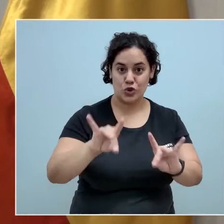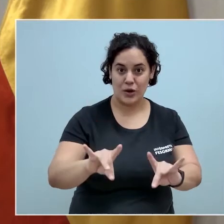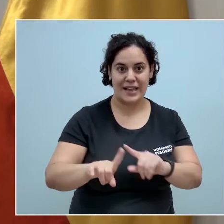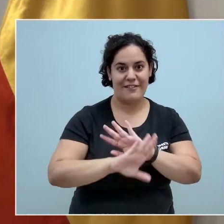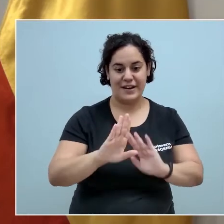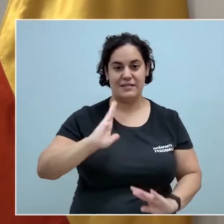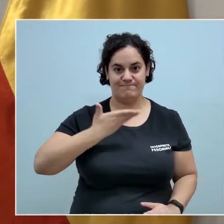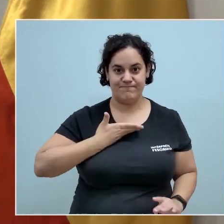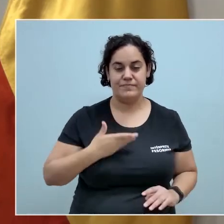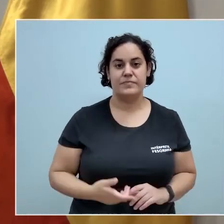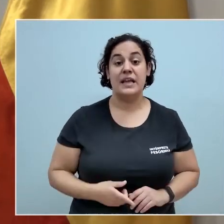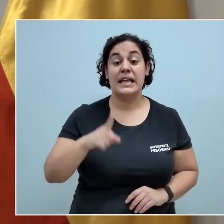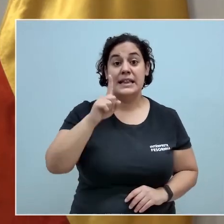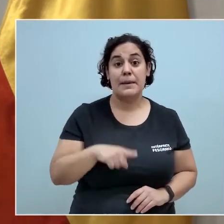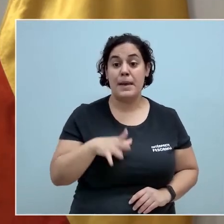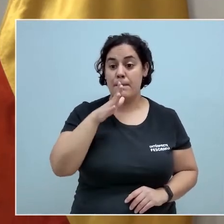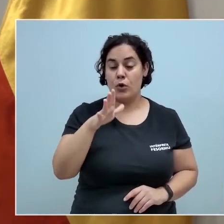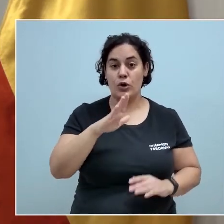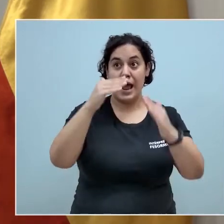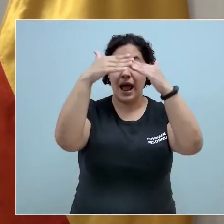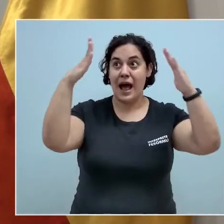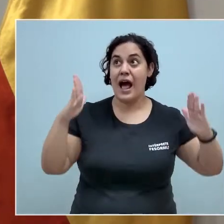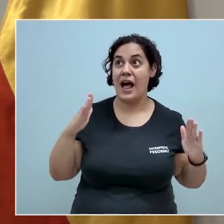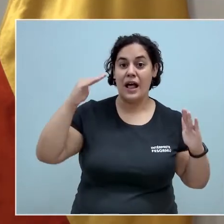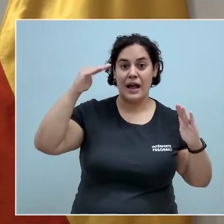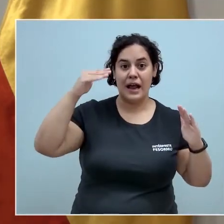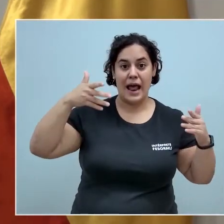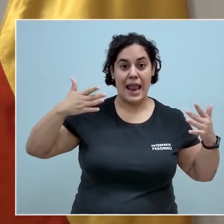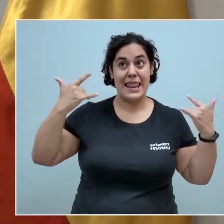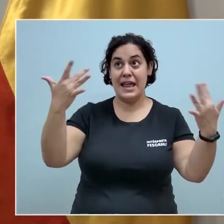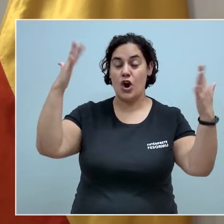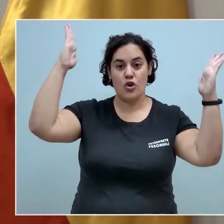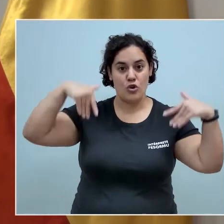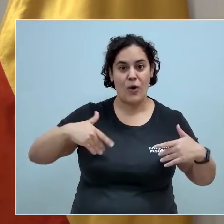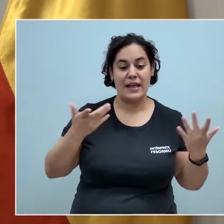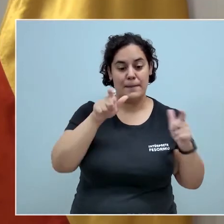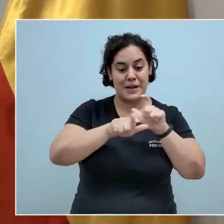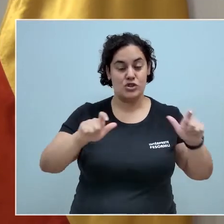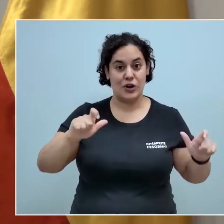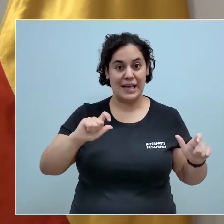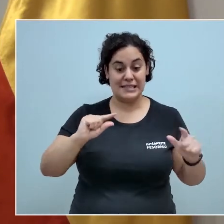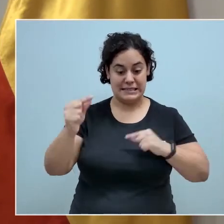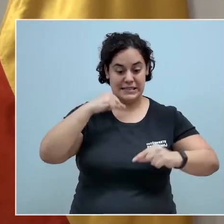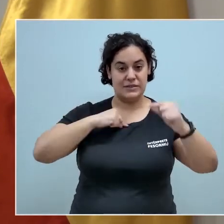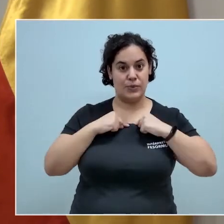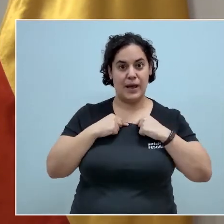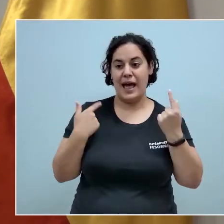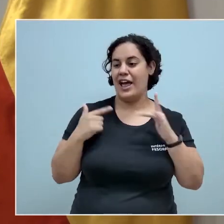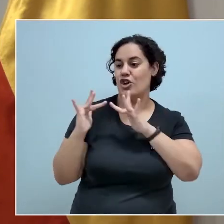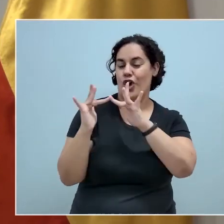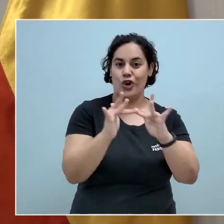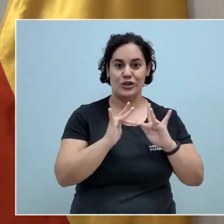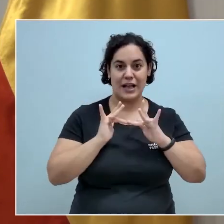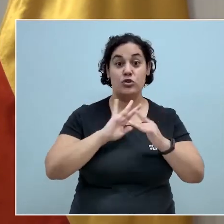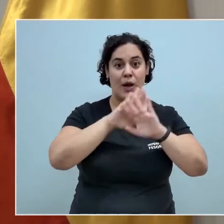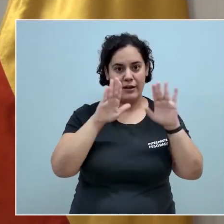permanecer en ambientes cerrados con poca ventilación donde han estado personas infectadas. Por eso es fundamental el uso